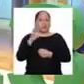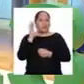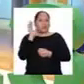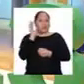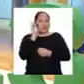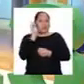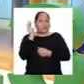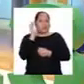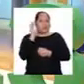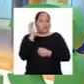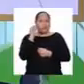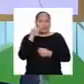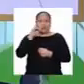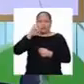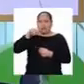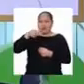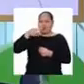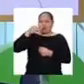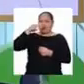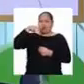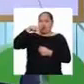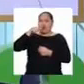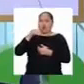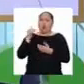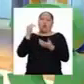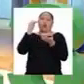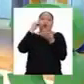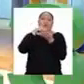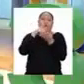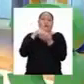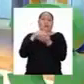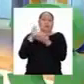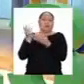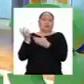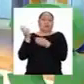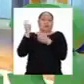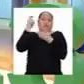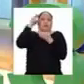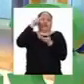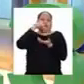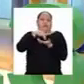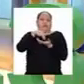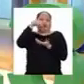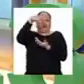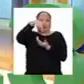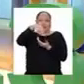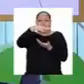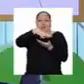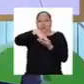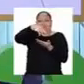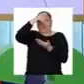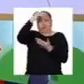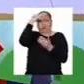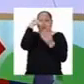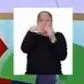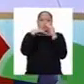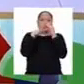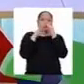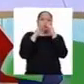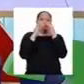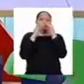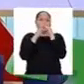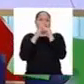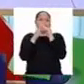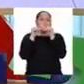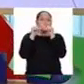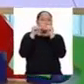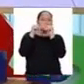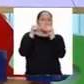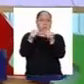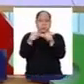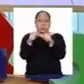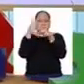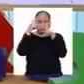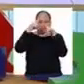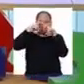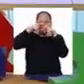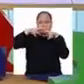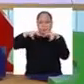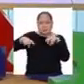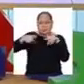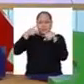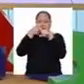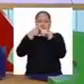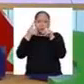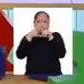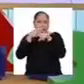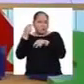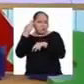Hola, Jonathan me trajo nuevamente aquí a Aprendo en Casa para seguir investigando sobre los